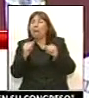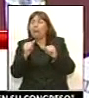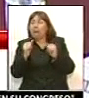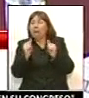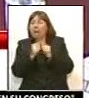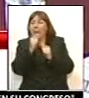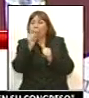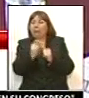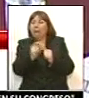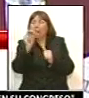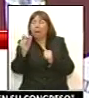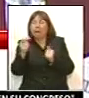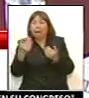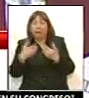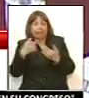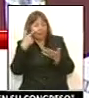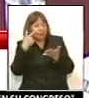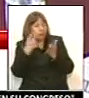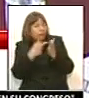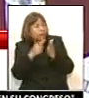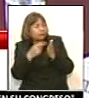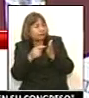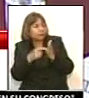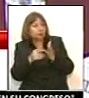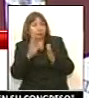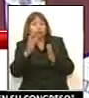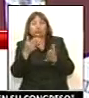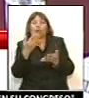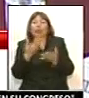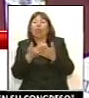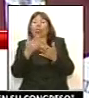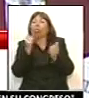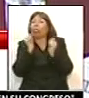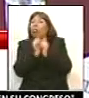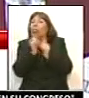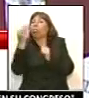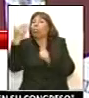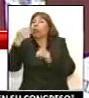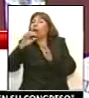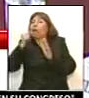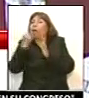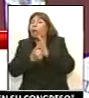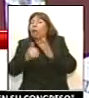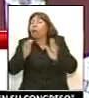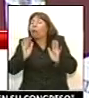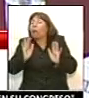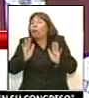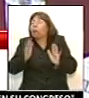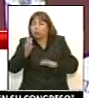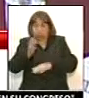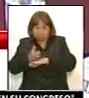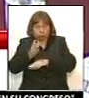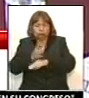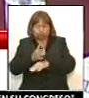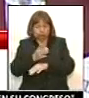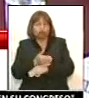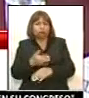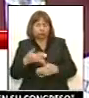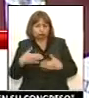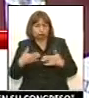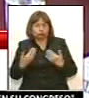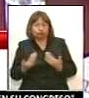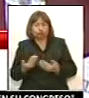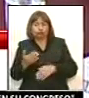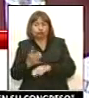estas personas que podemos detectarlas por sus antecedentes penales y esas cosas. Hay, por supuesto, que mejorar, por supuesto se puede seguir